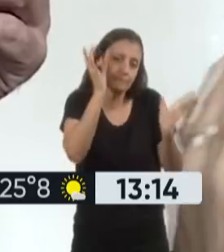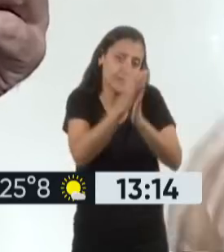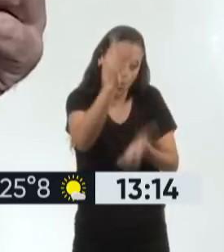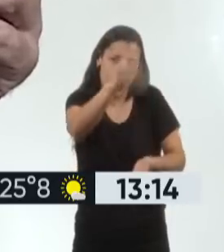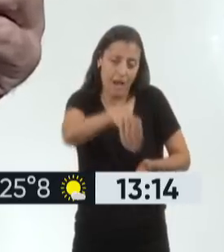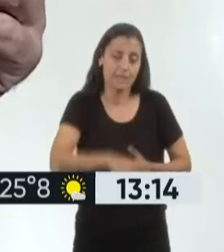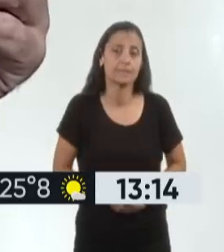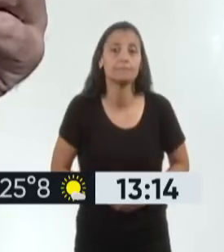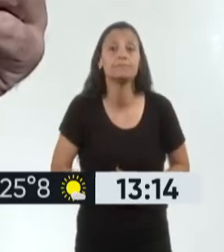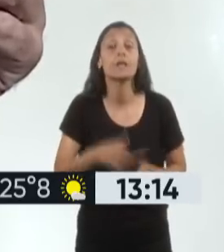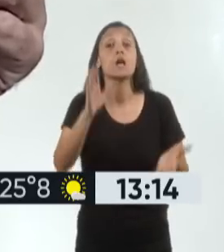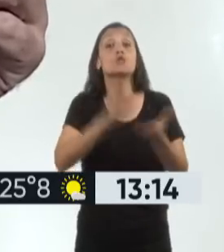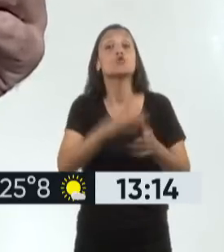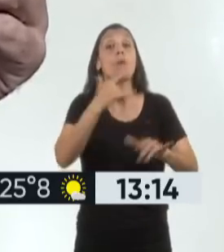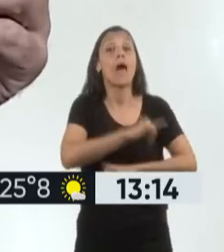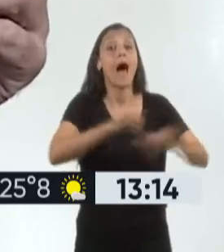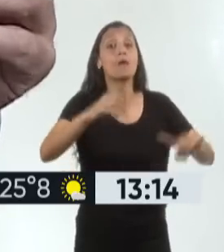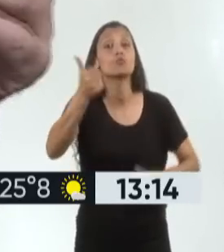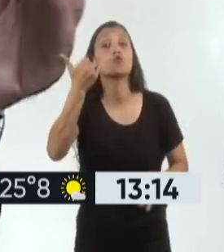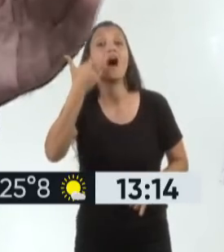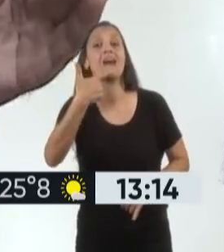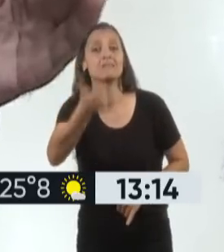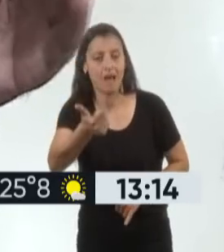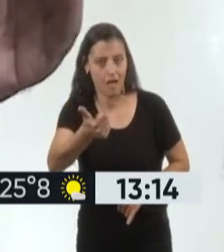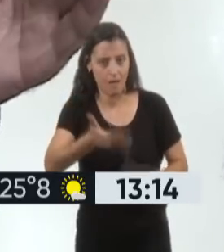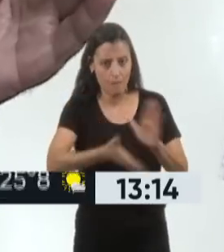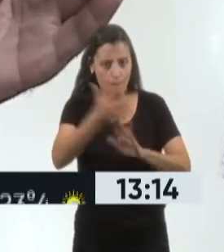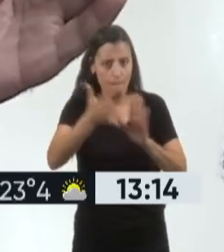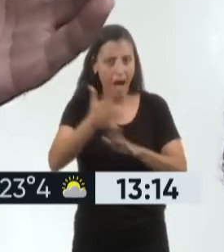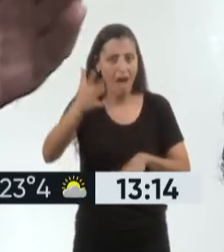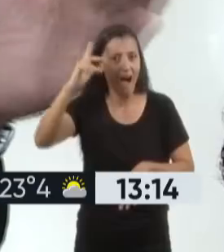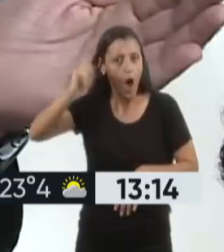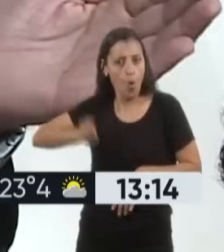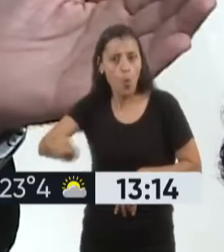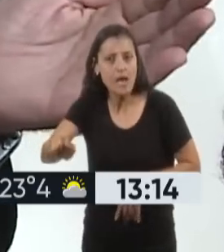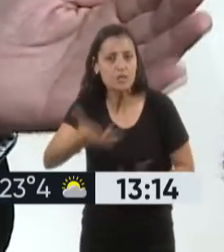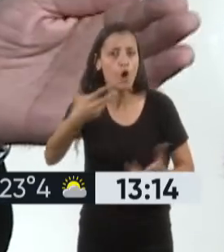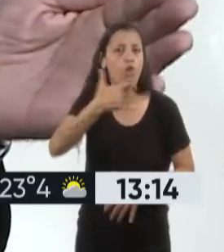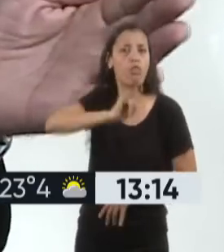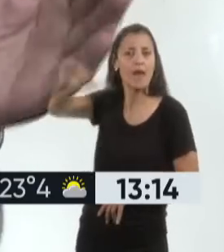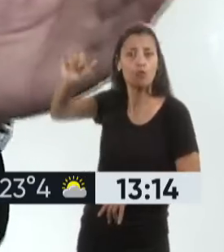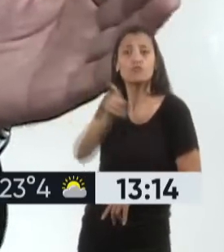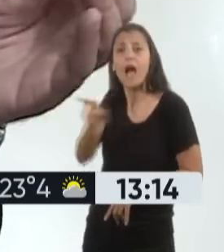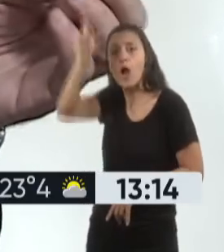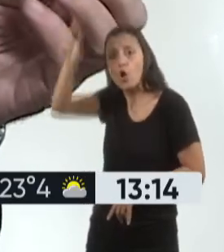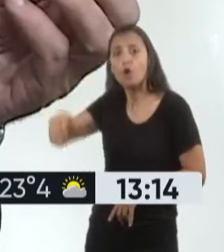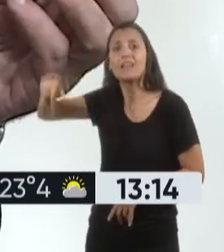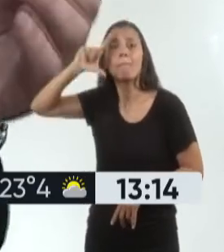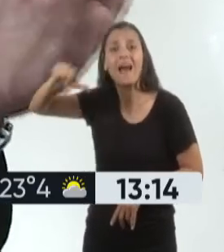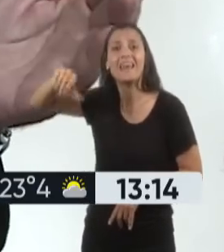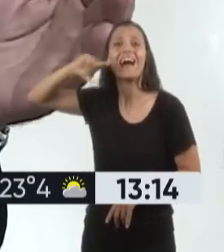más, de AISA, se inicia un proceso judicial, una denuncia para Malena Galmarini, que fue